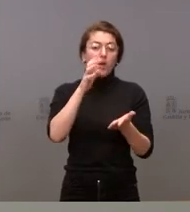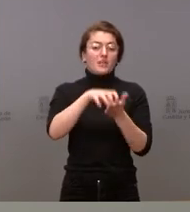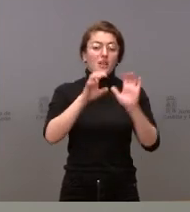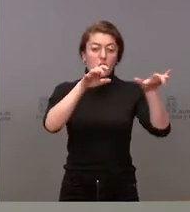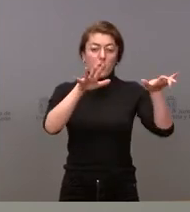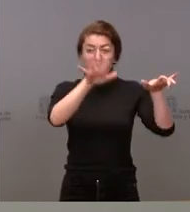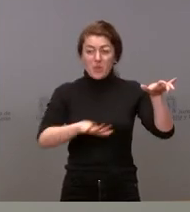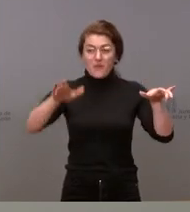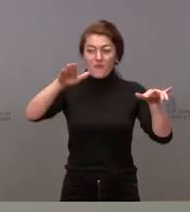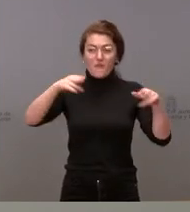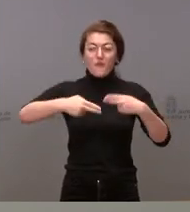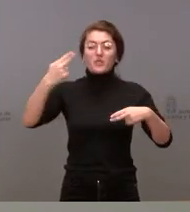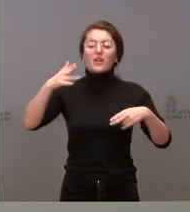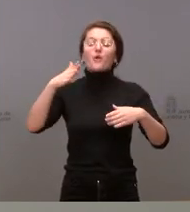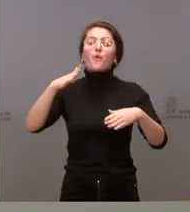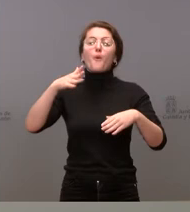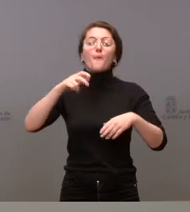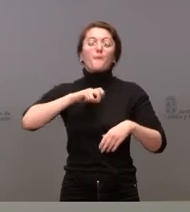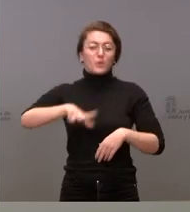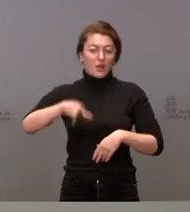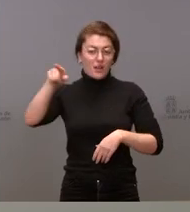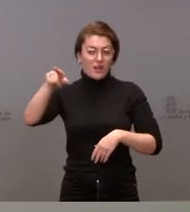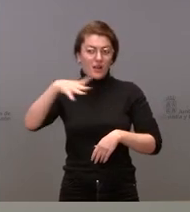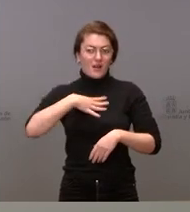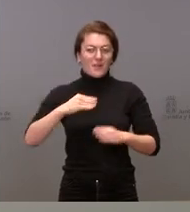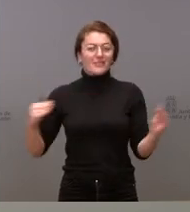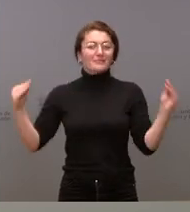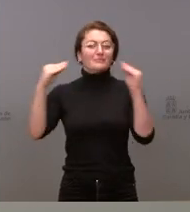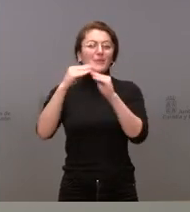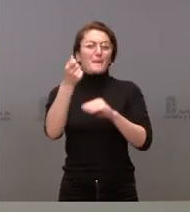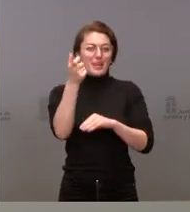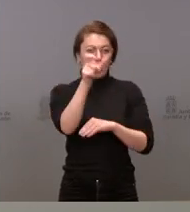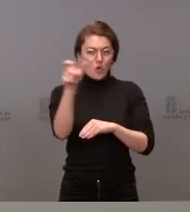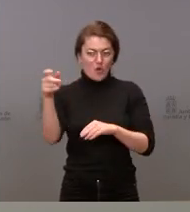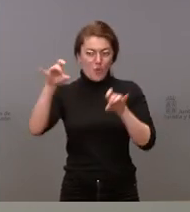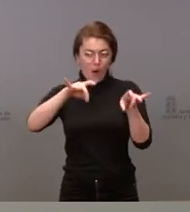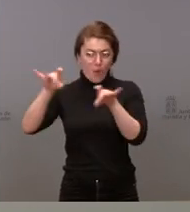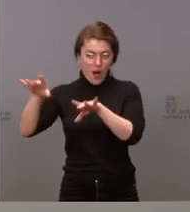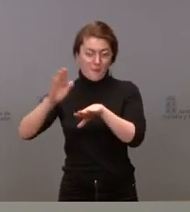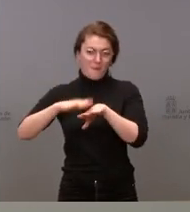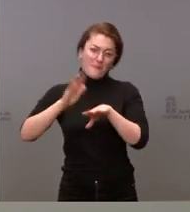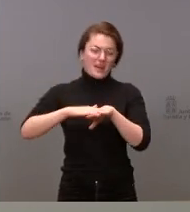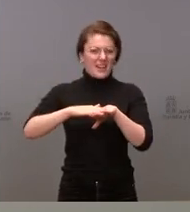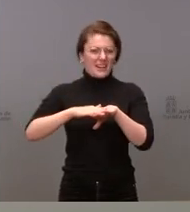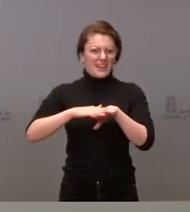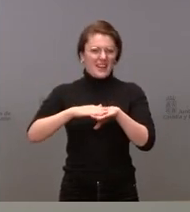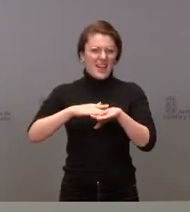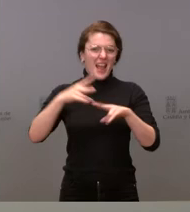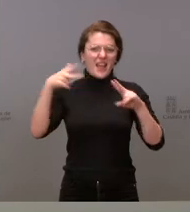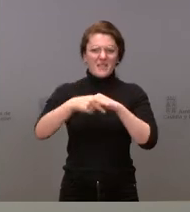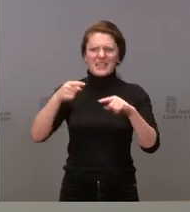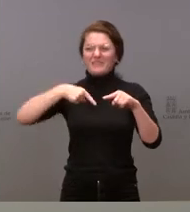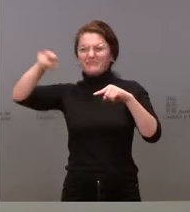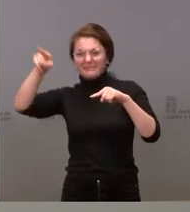el tener un precio unificado unificado con el país vecino para evitar trasiegos de personas y trasiego